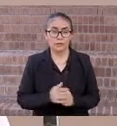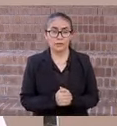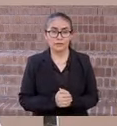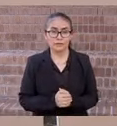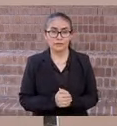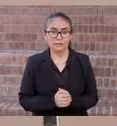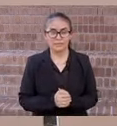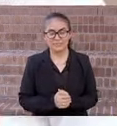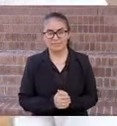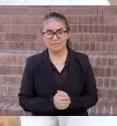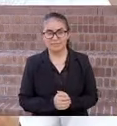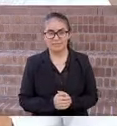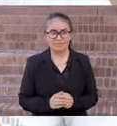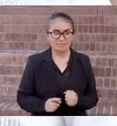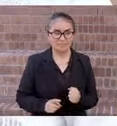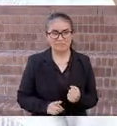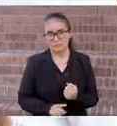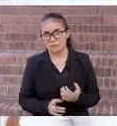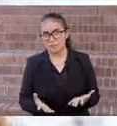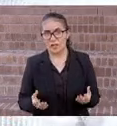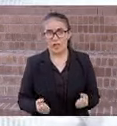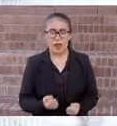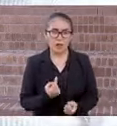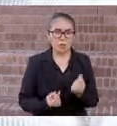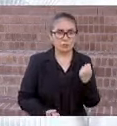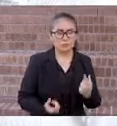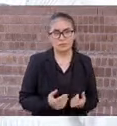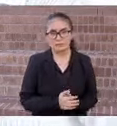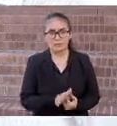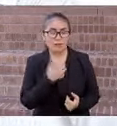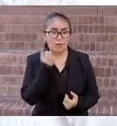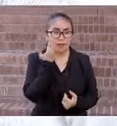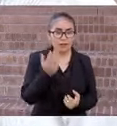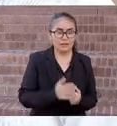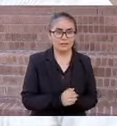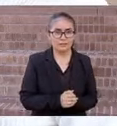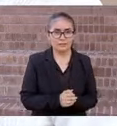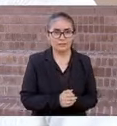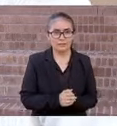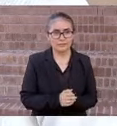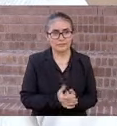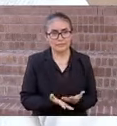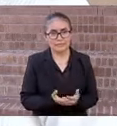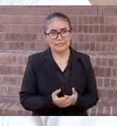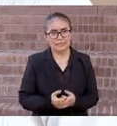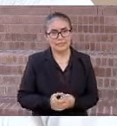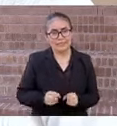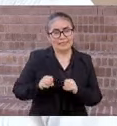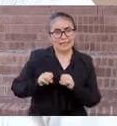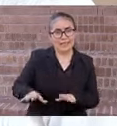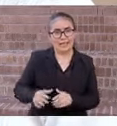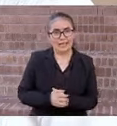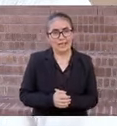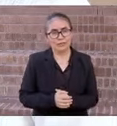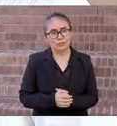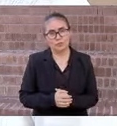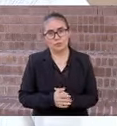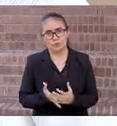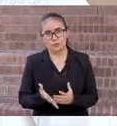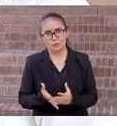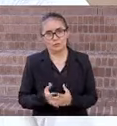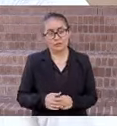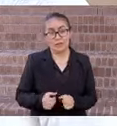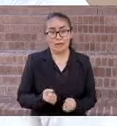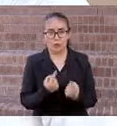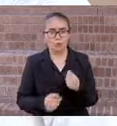las resistencias de los que no querían dejar sus privilegios y no querían dejar de